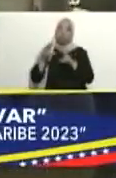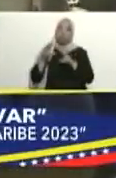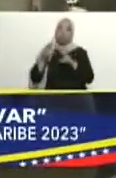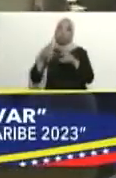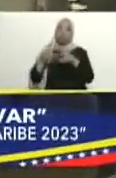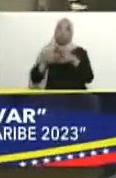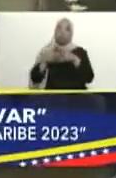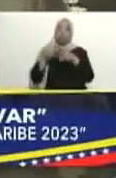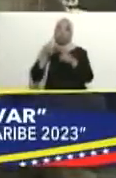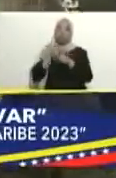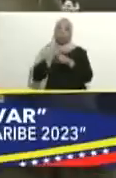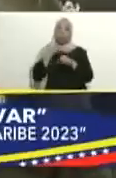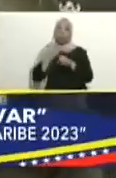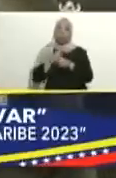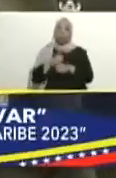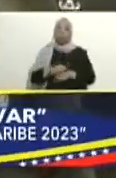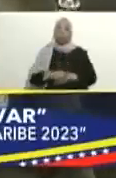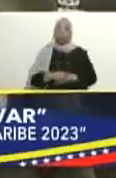impecable